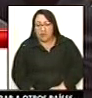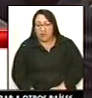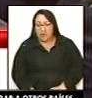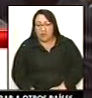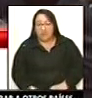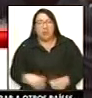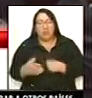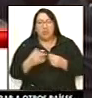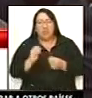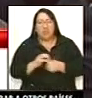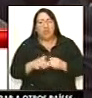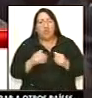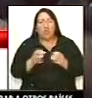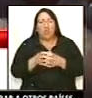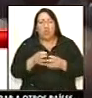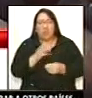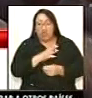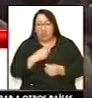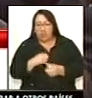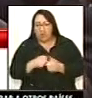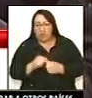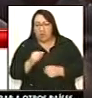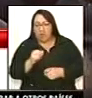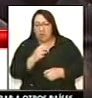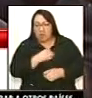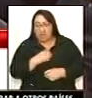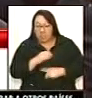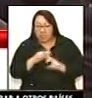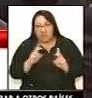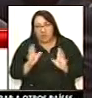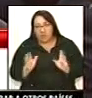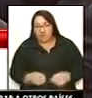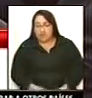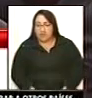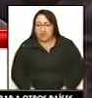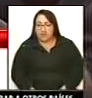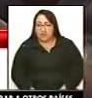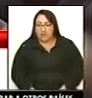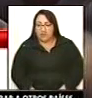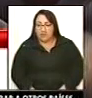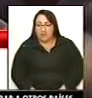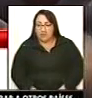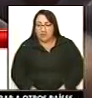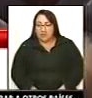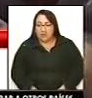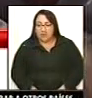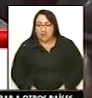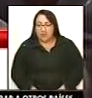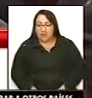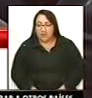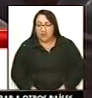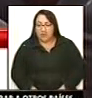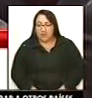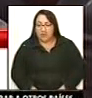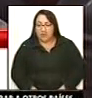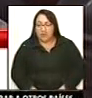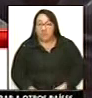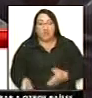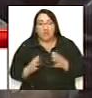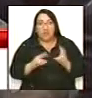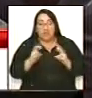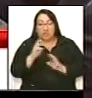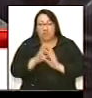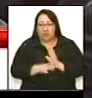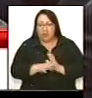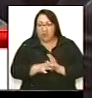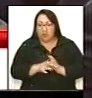repente articule más la bancada de gobierno con el Poder Ejecutivo, pero eso también es complicado. Voy a pasar al tema de fondo,